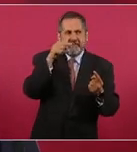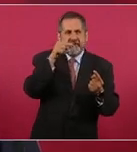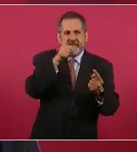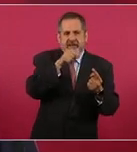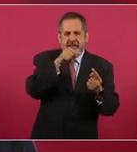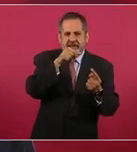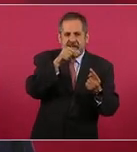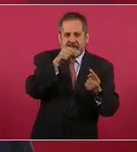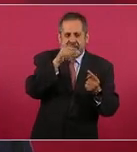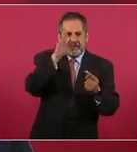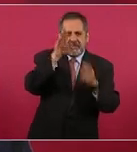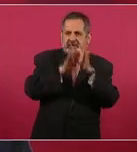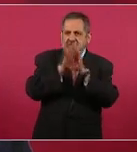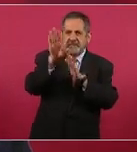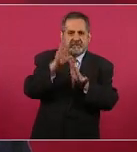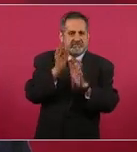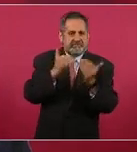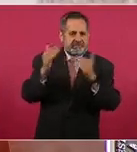el desarrollo,